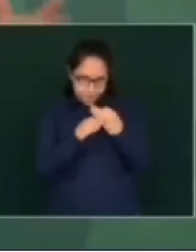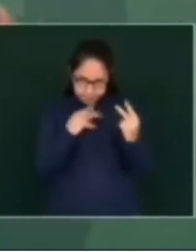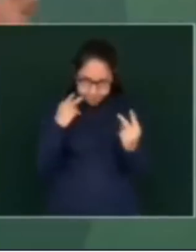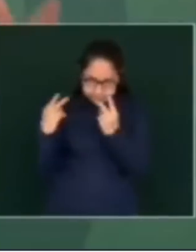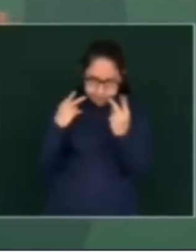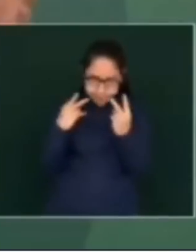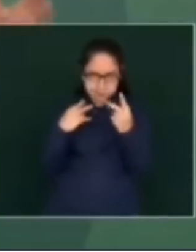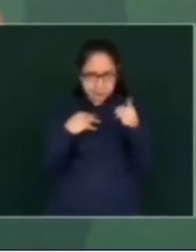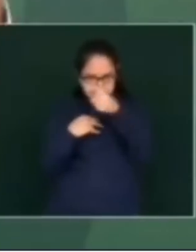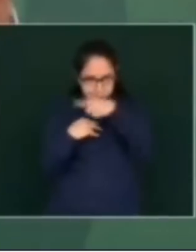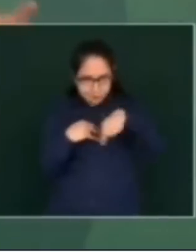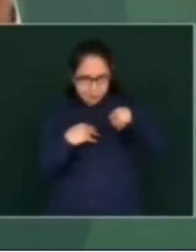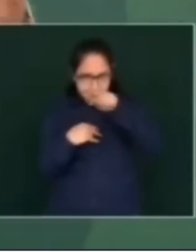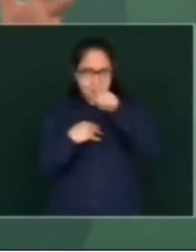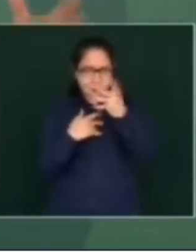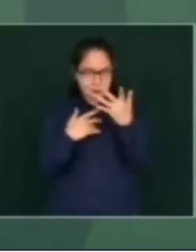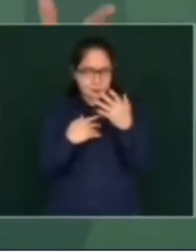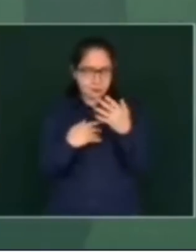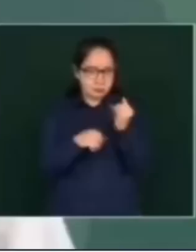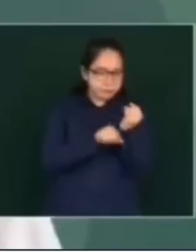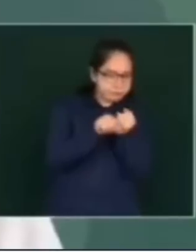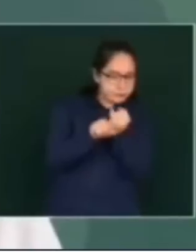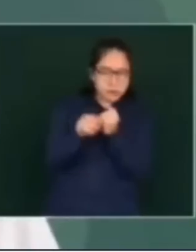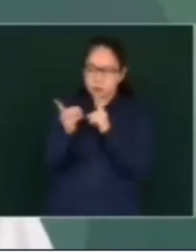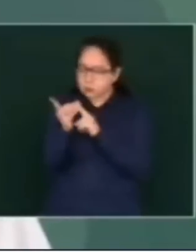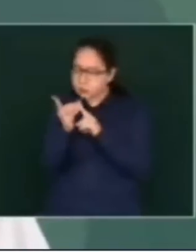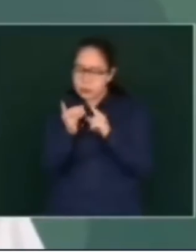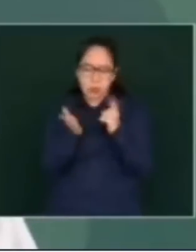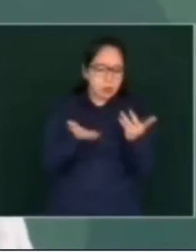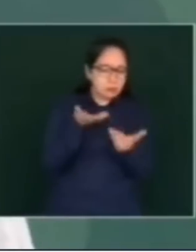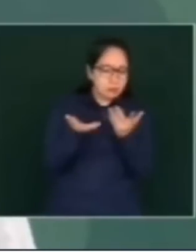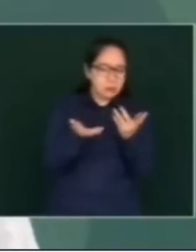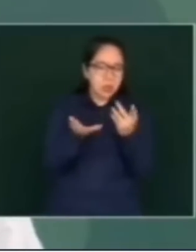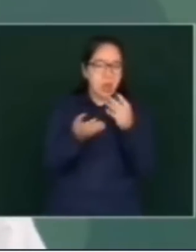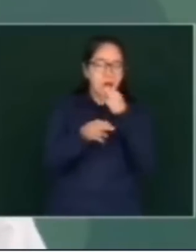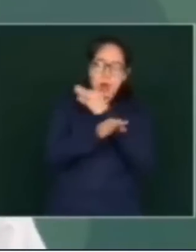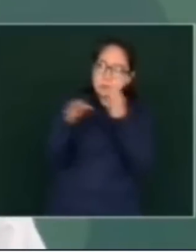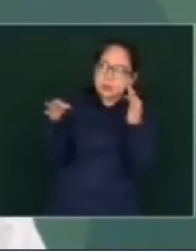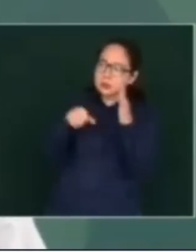dándose a conocer los sitios, los lugares donde van a estar las casillas, para